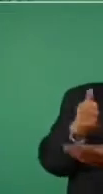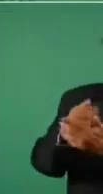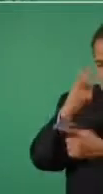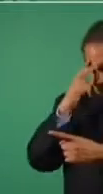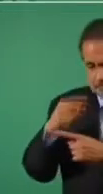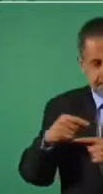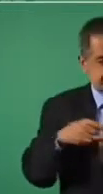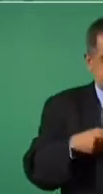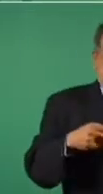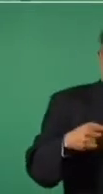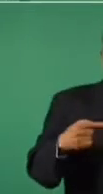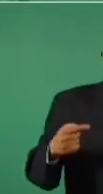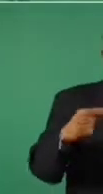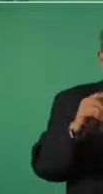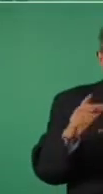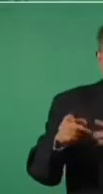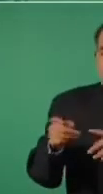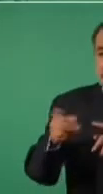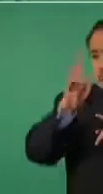restricciones,